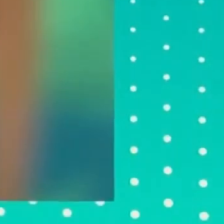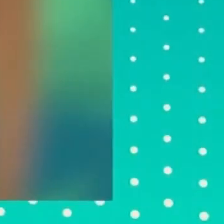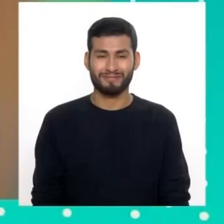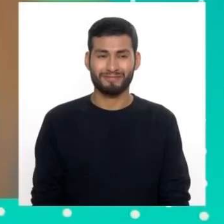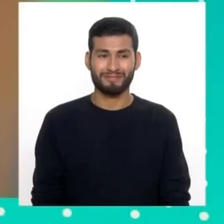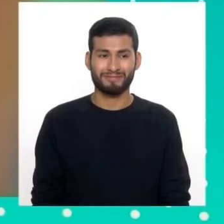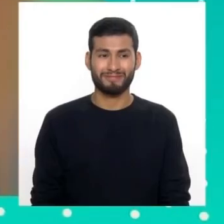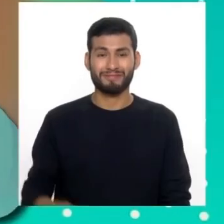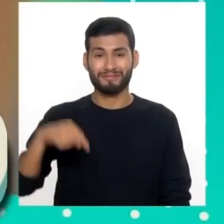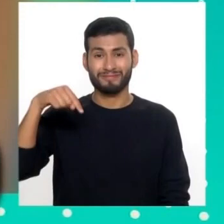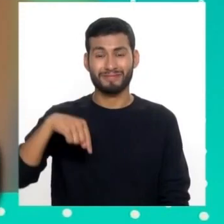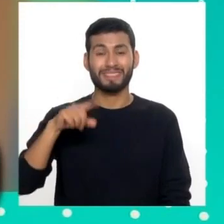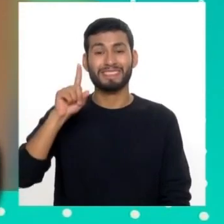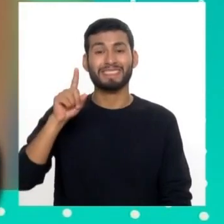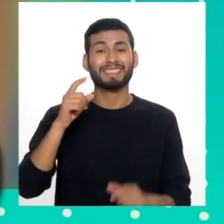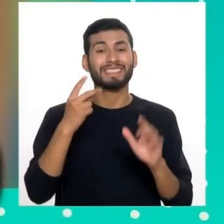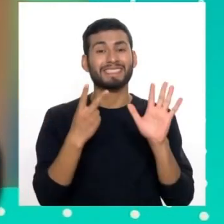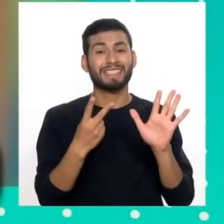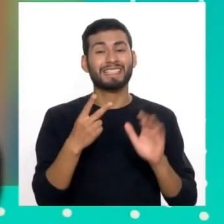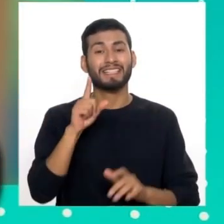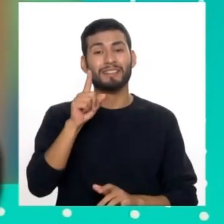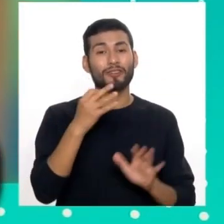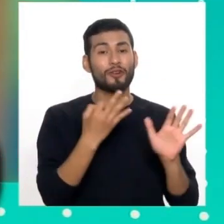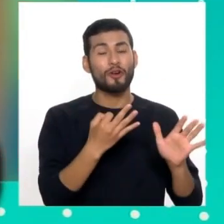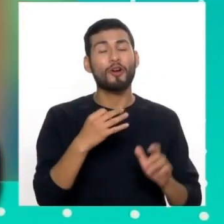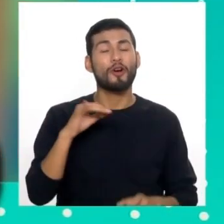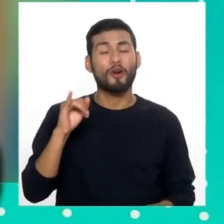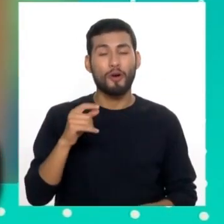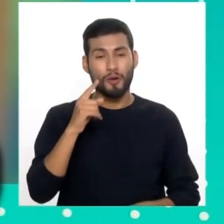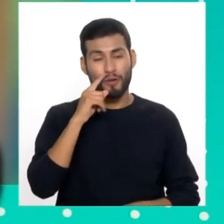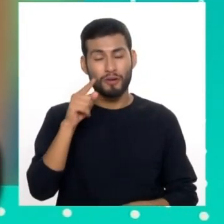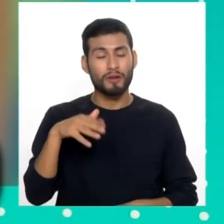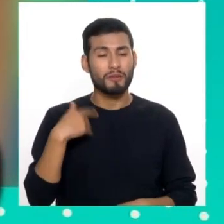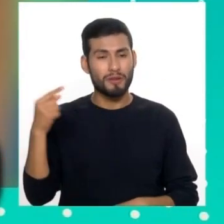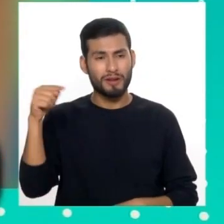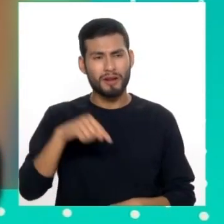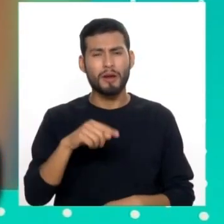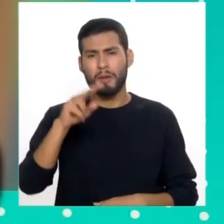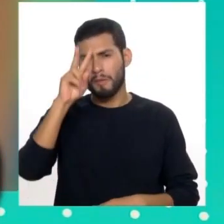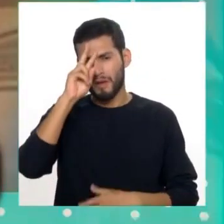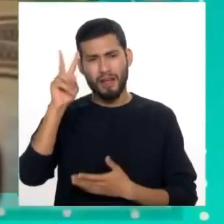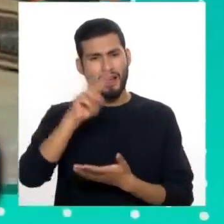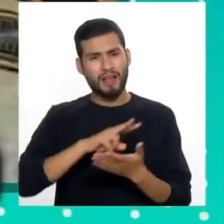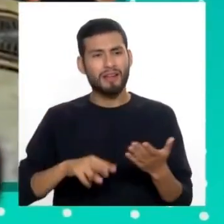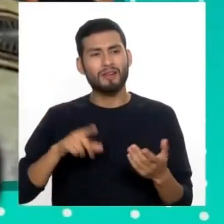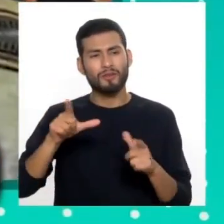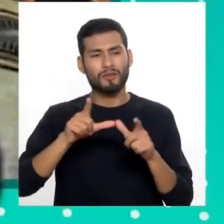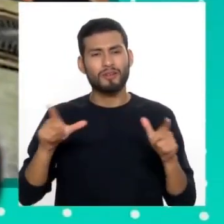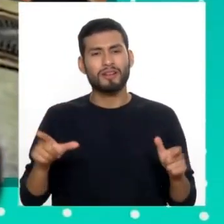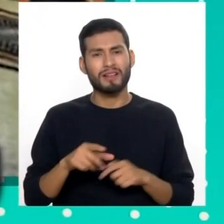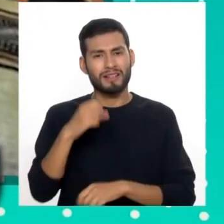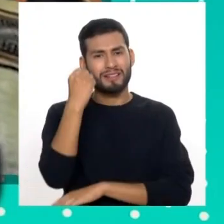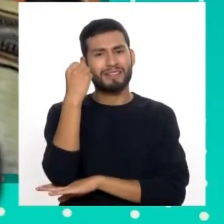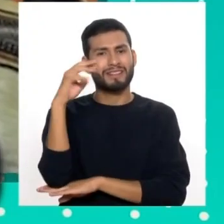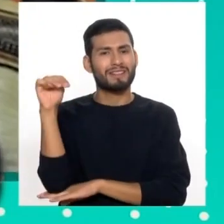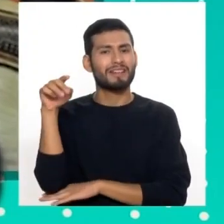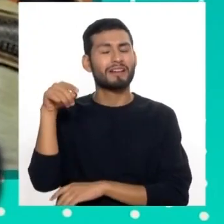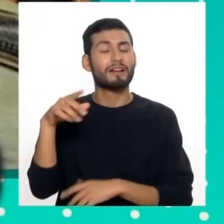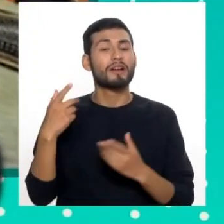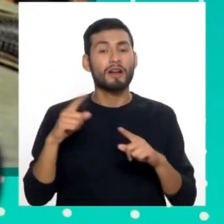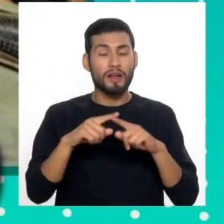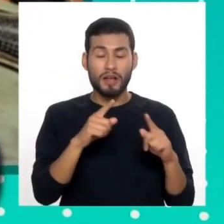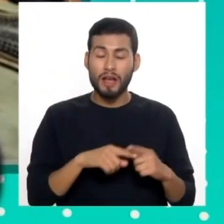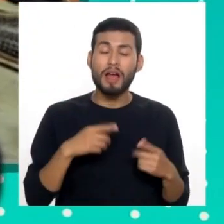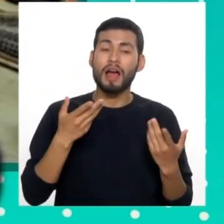Este 17 y 18 de junio, ven y disfruta del Festival Perú Lee en la región San Martín. Un evento con